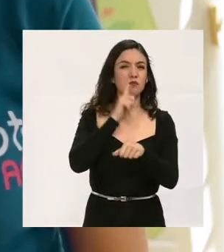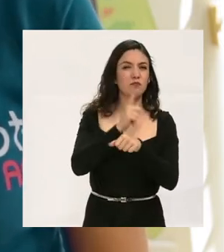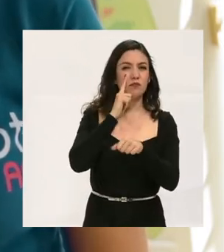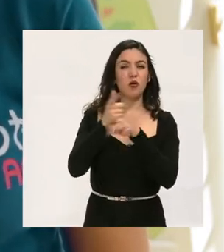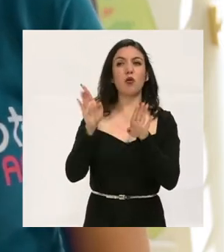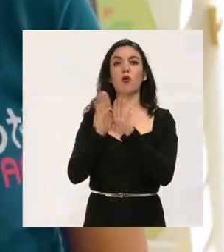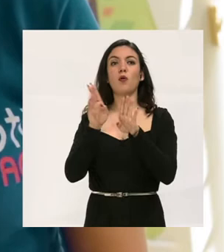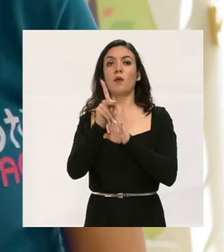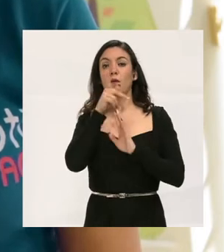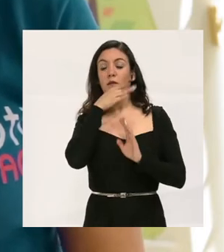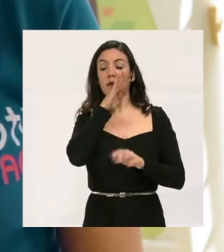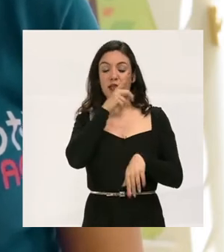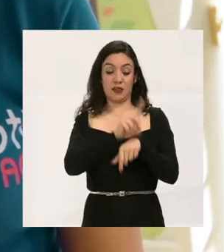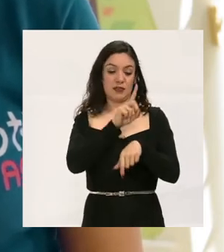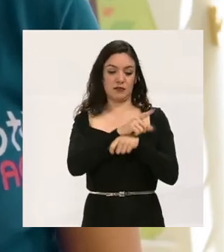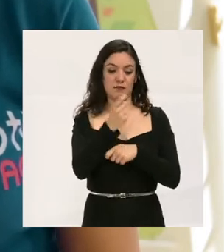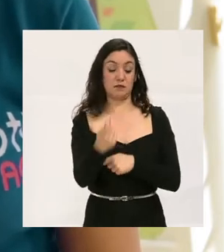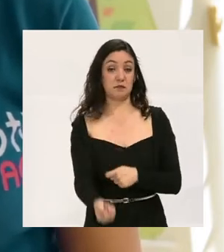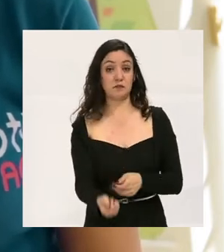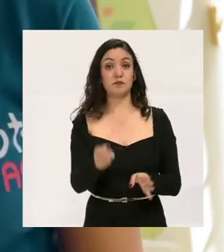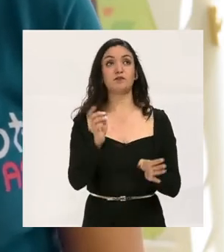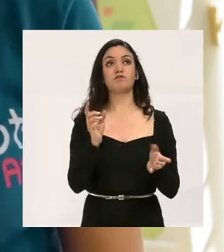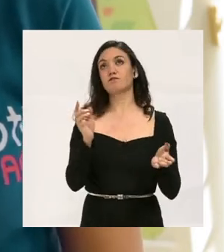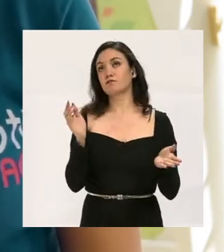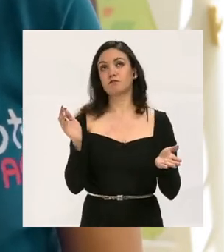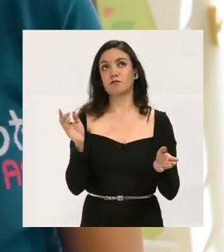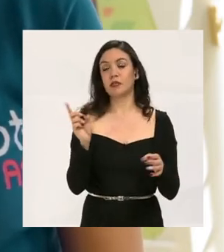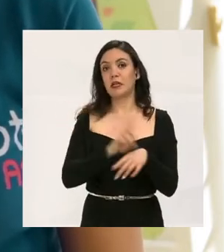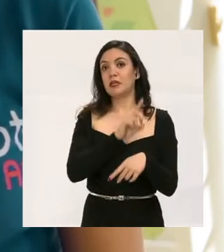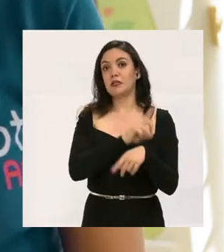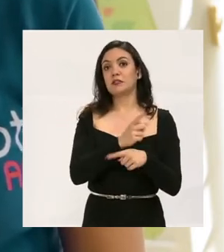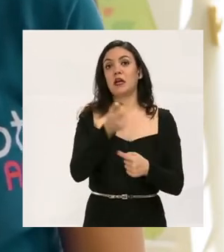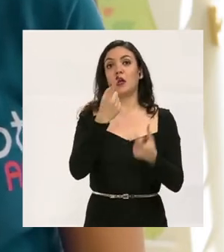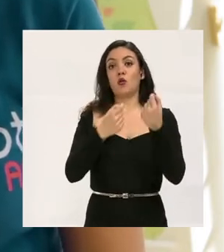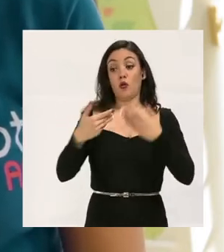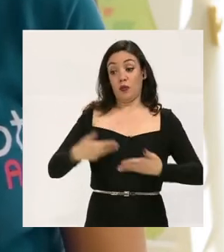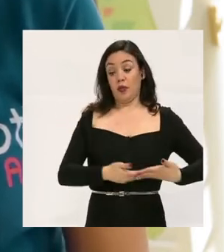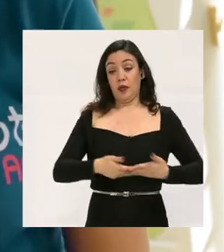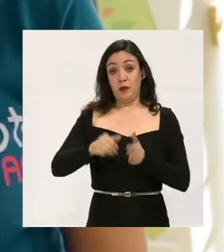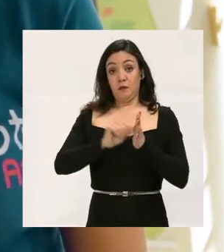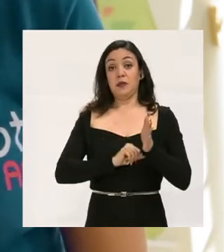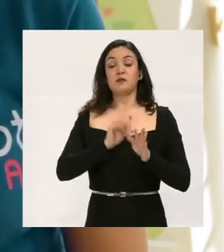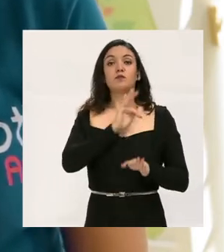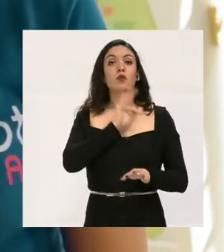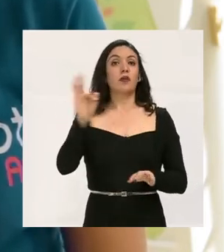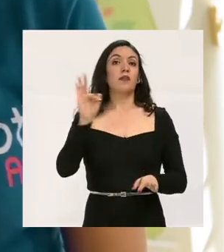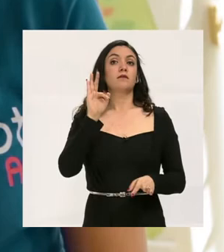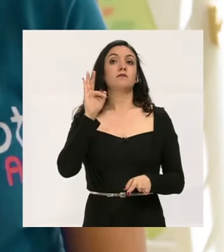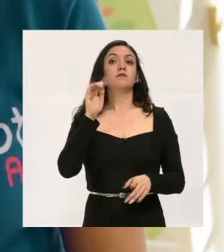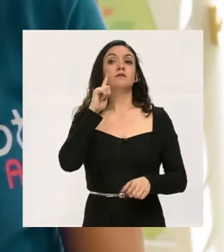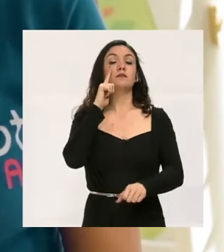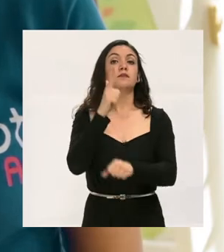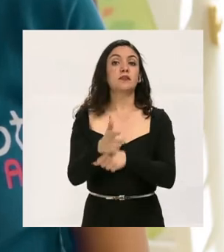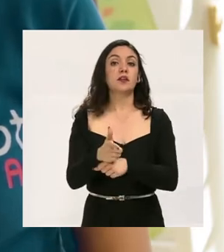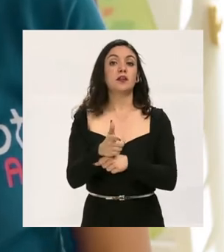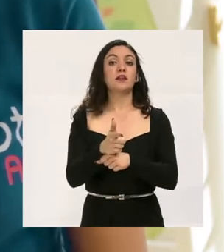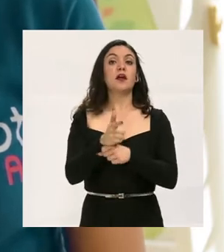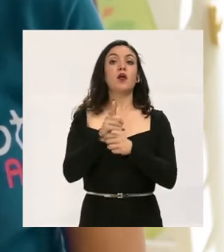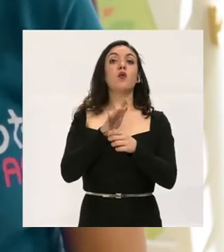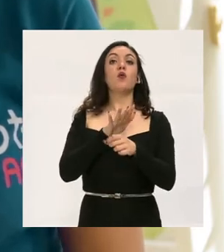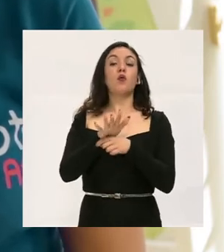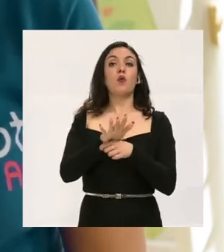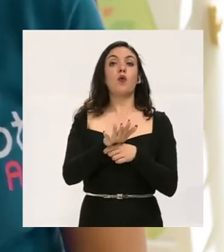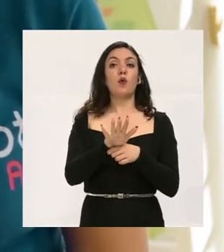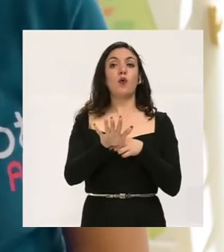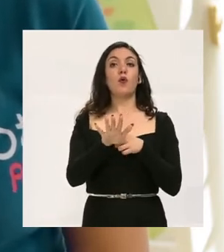podemos empezar a dar cuenta de los papis desde pequeñitos desde algunos desde meses pueden empezar a detectar